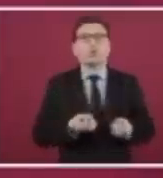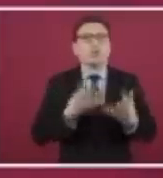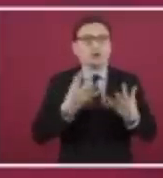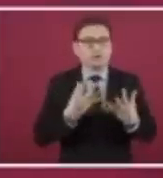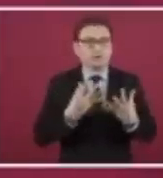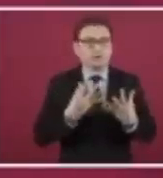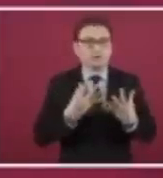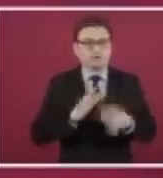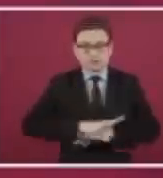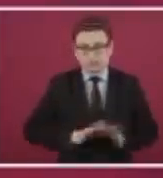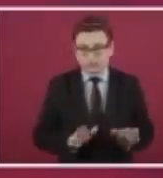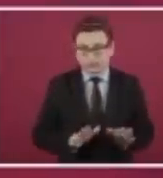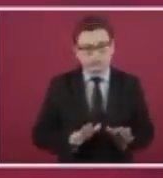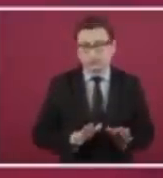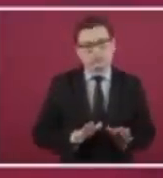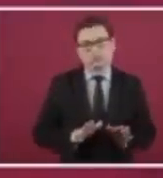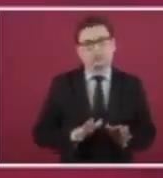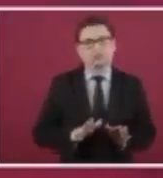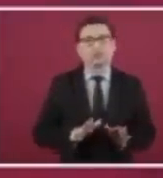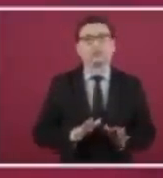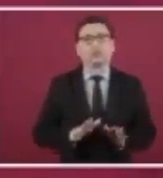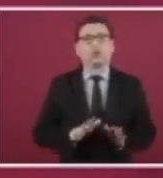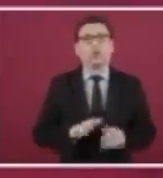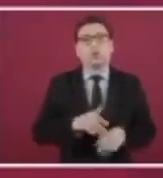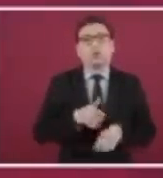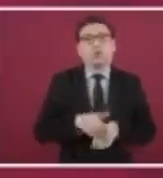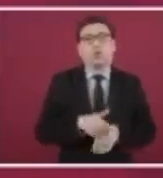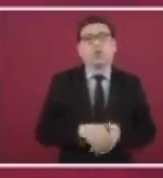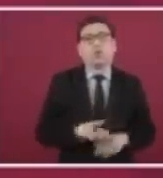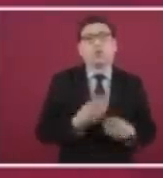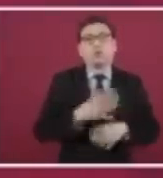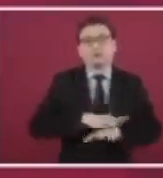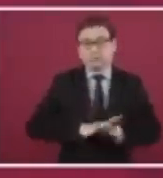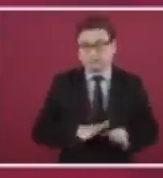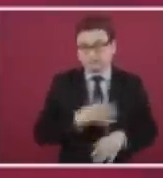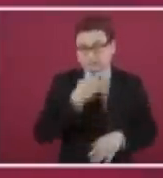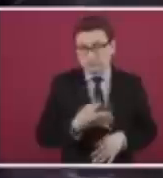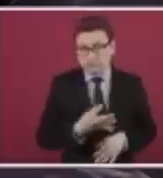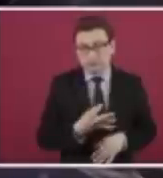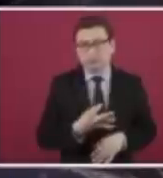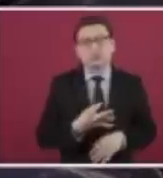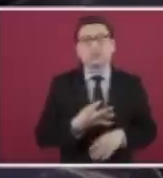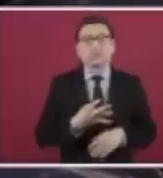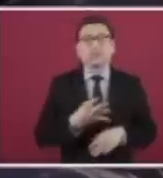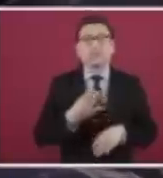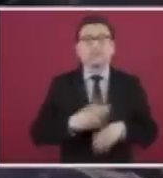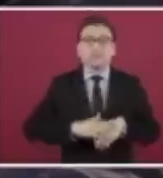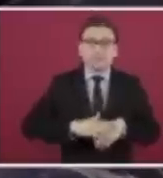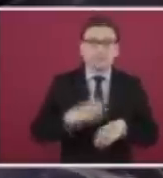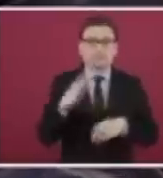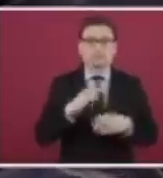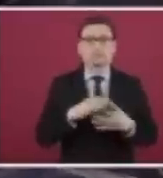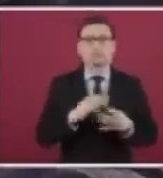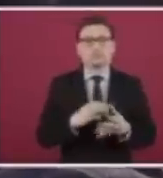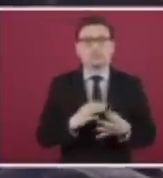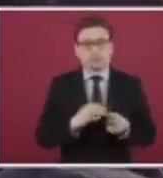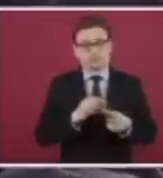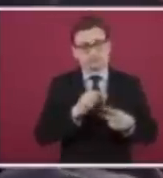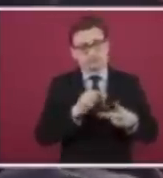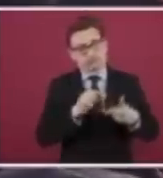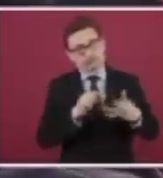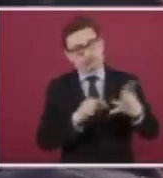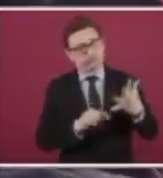abstracto o numéricas, sino las que